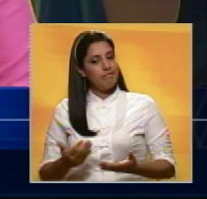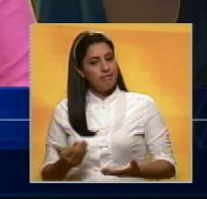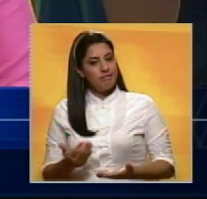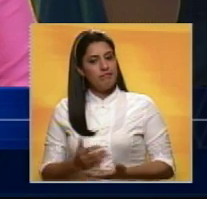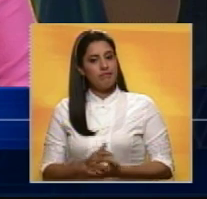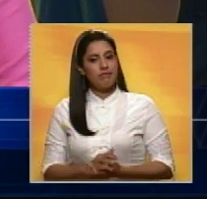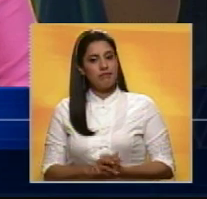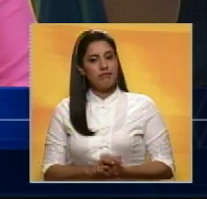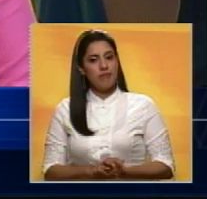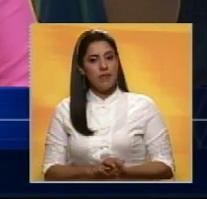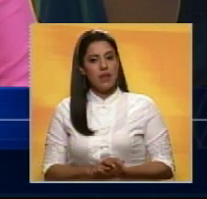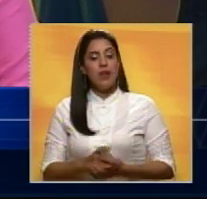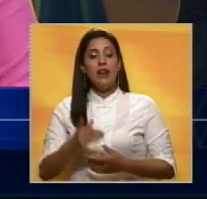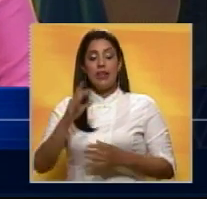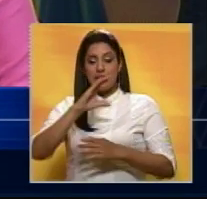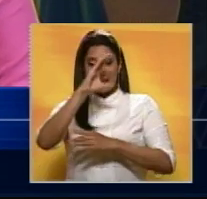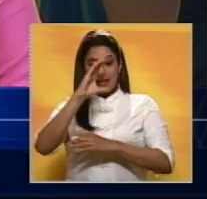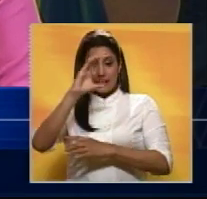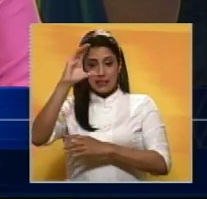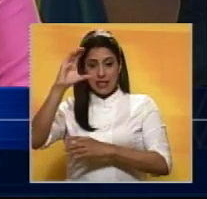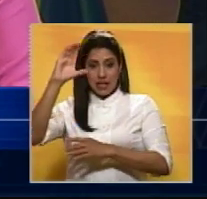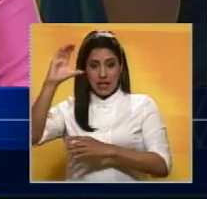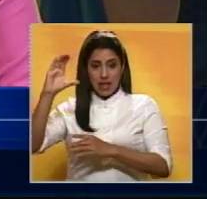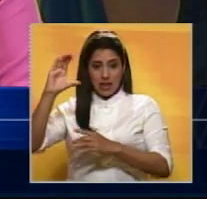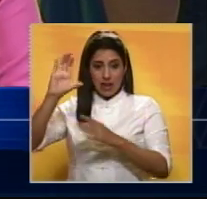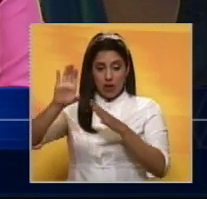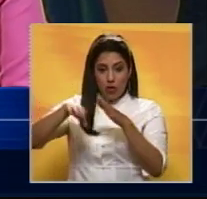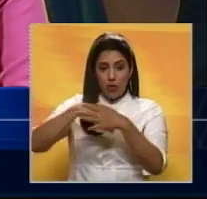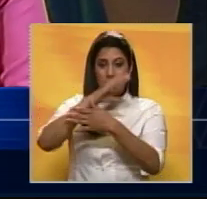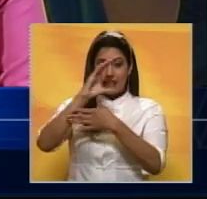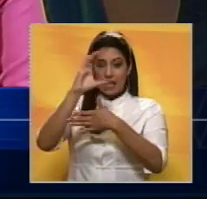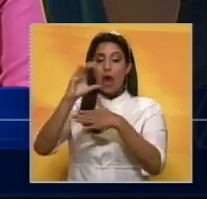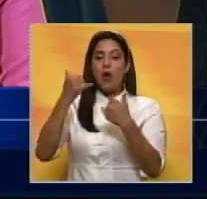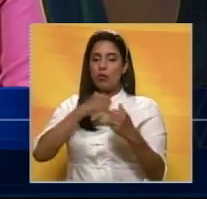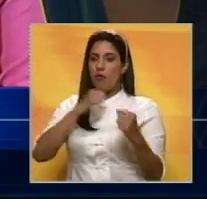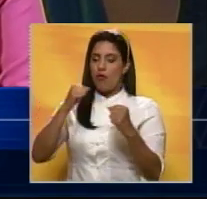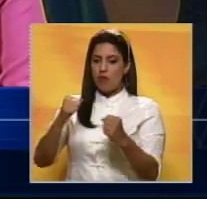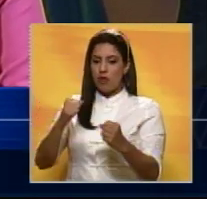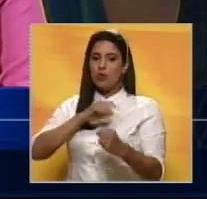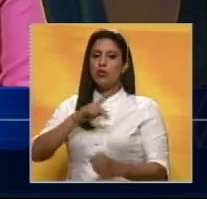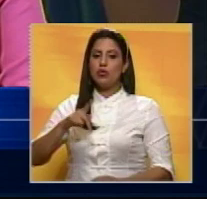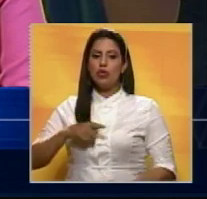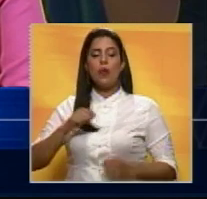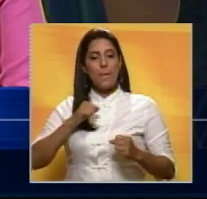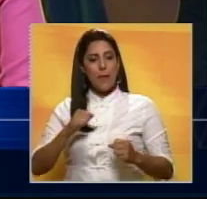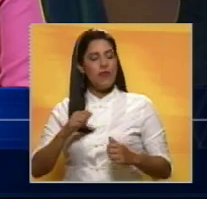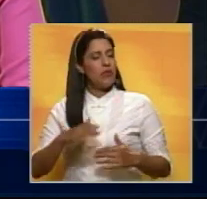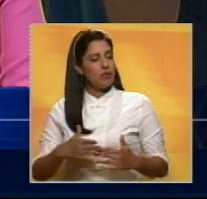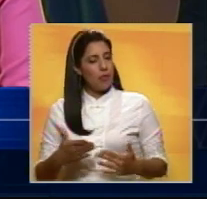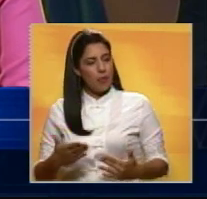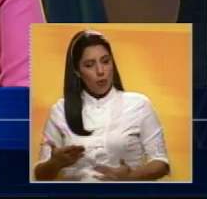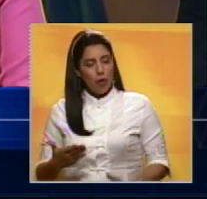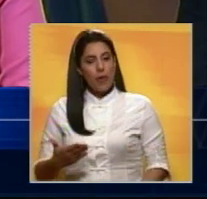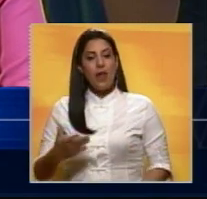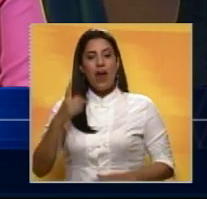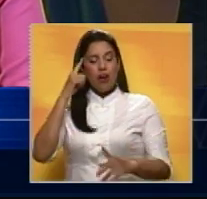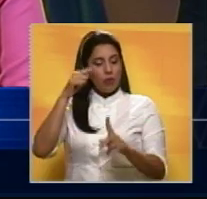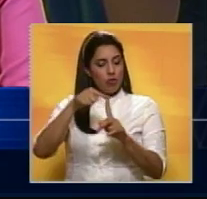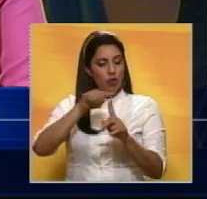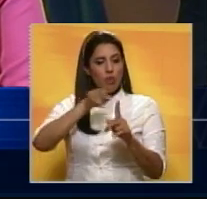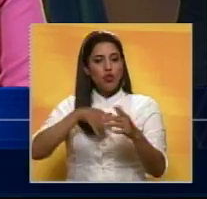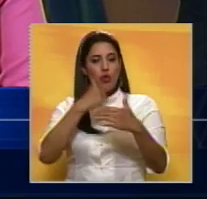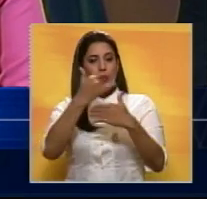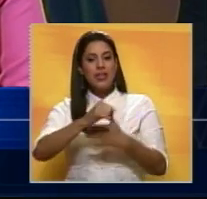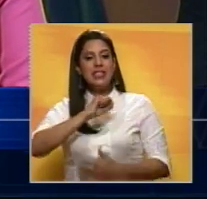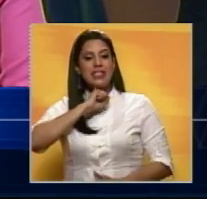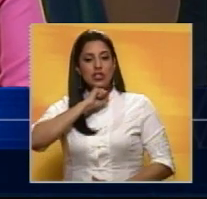que la CELAC, sin duda alguna, lo fortalecemos. Lo fortalecemos porque es el origen de nuestro